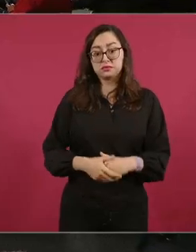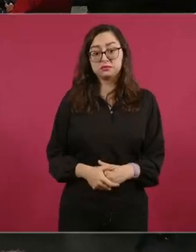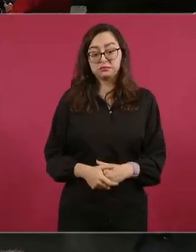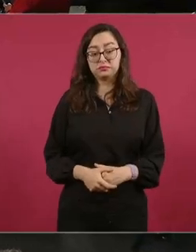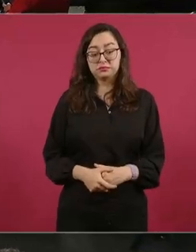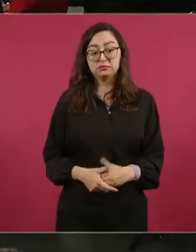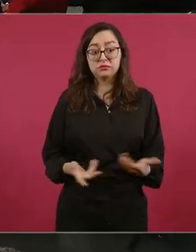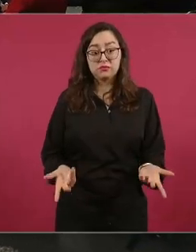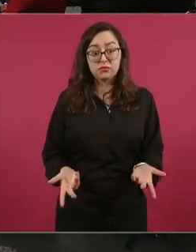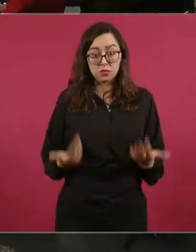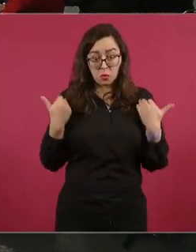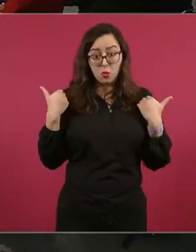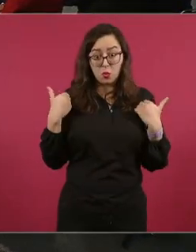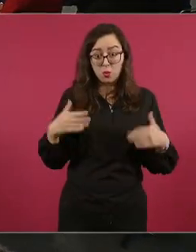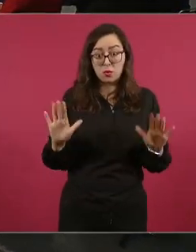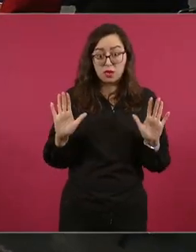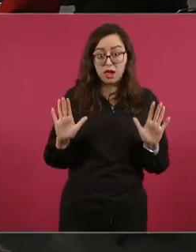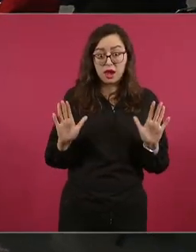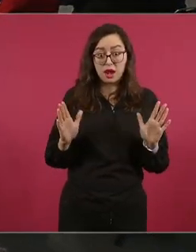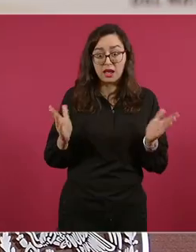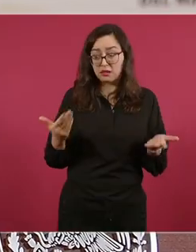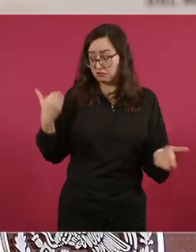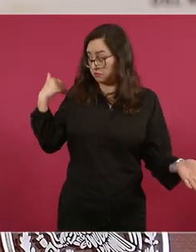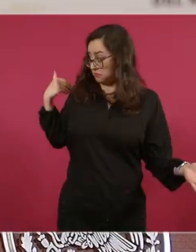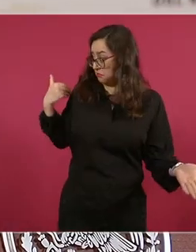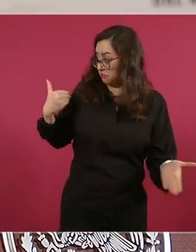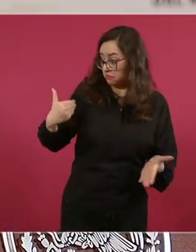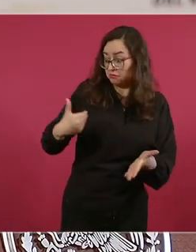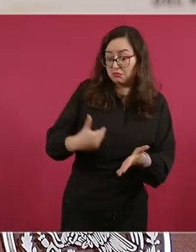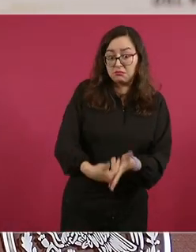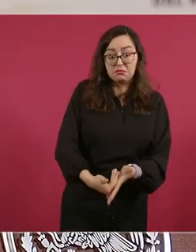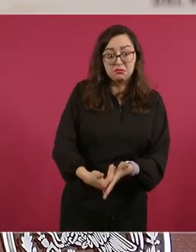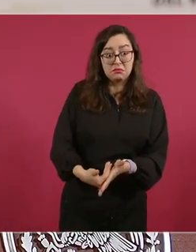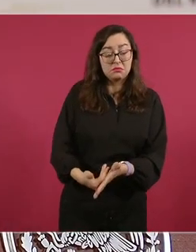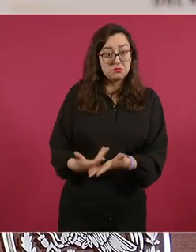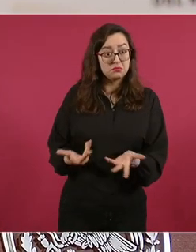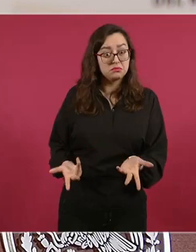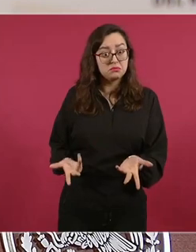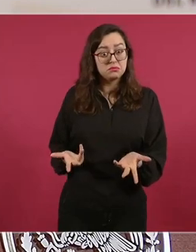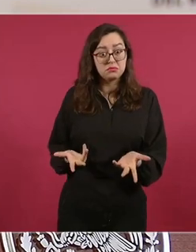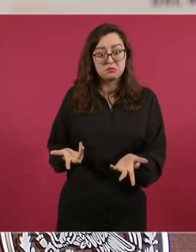aprobar varias de estas iniciativas